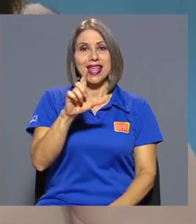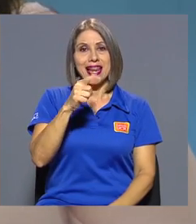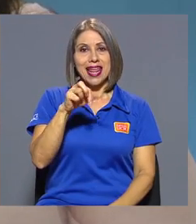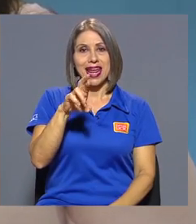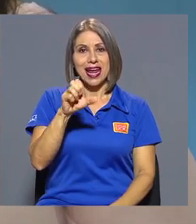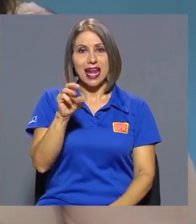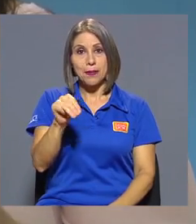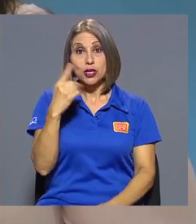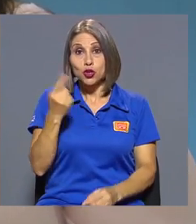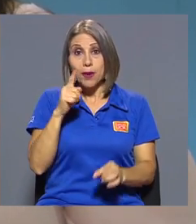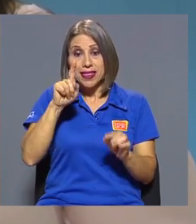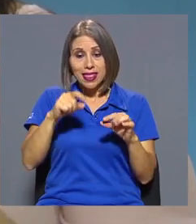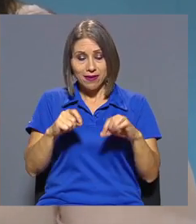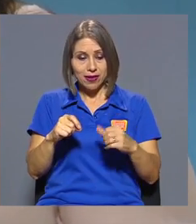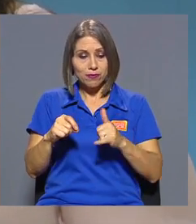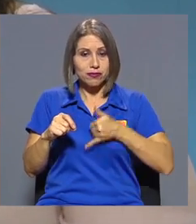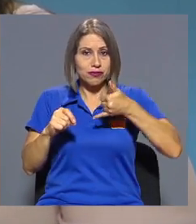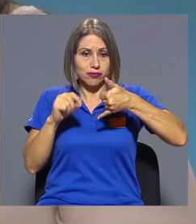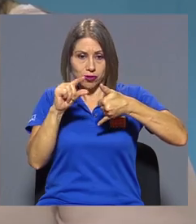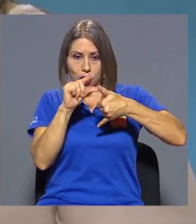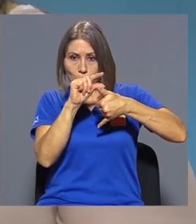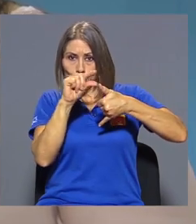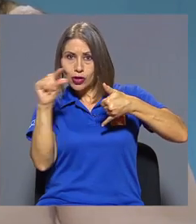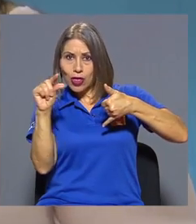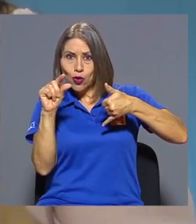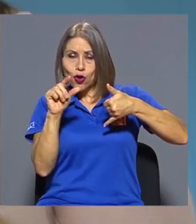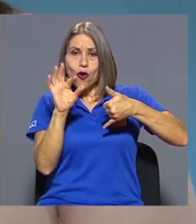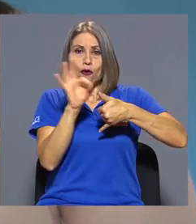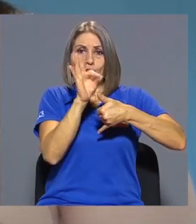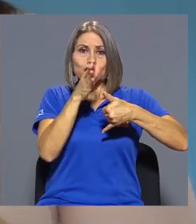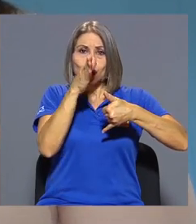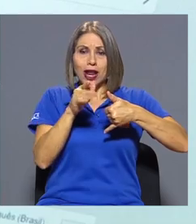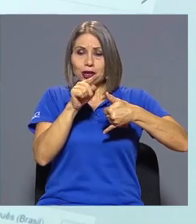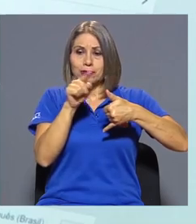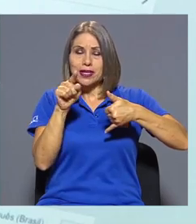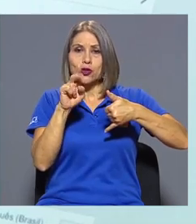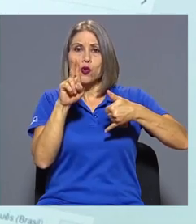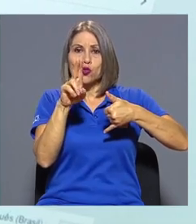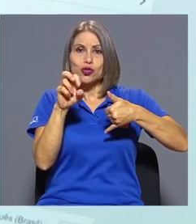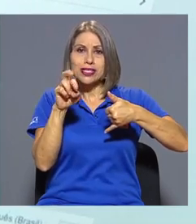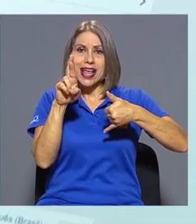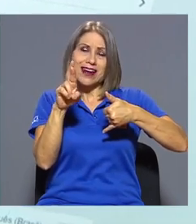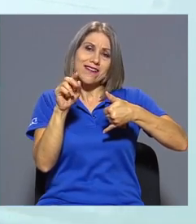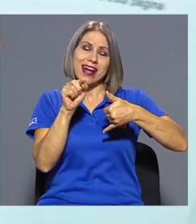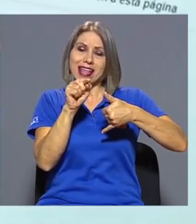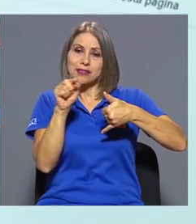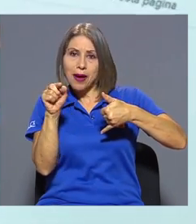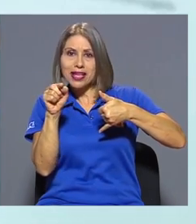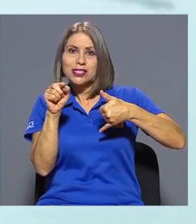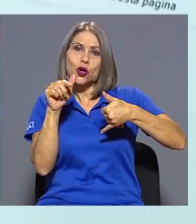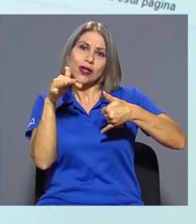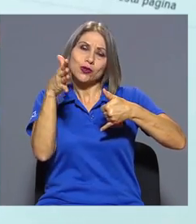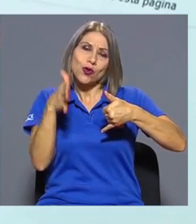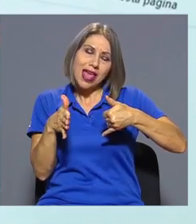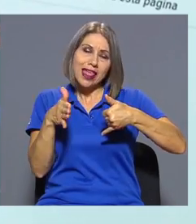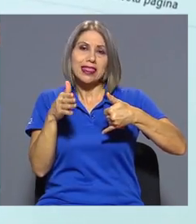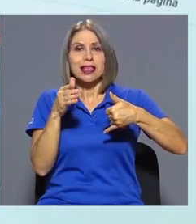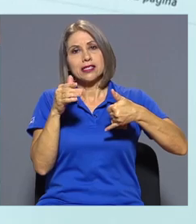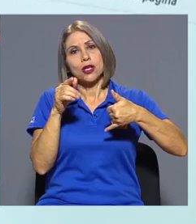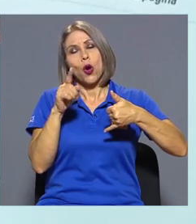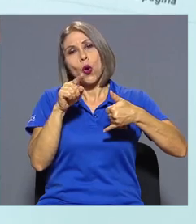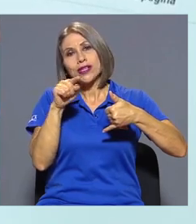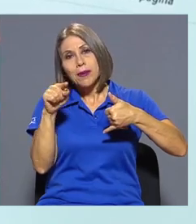buscador y colocar UCR espacio funcionarios, UCR espacio estudiantes o UCR espacio